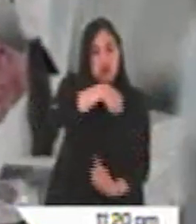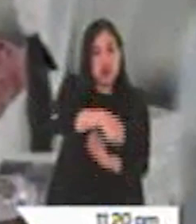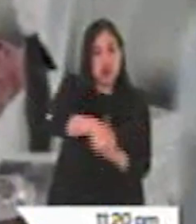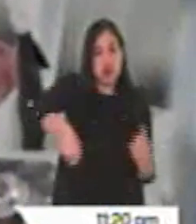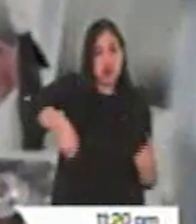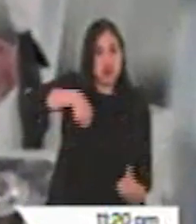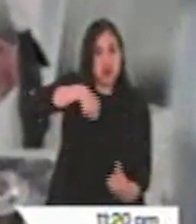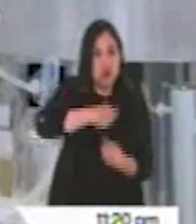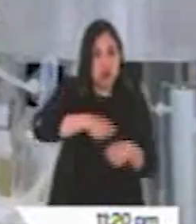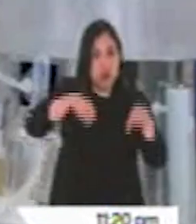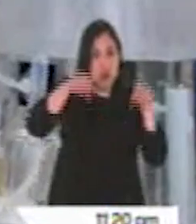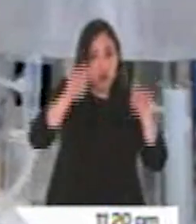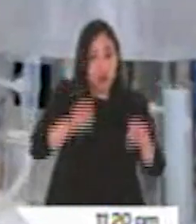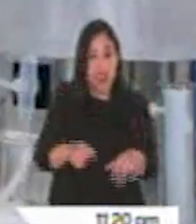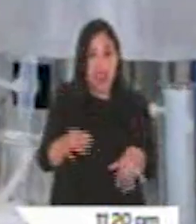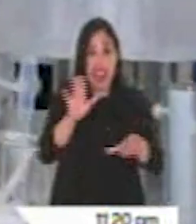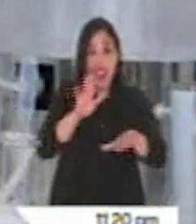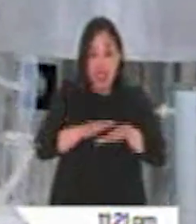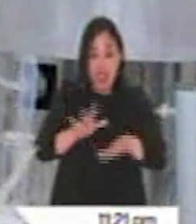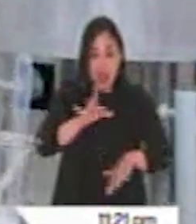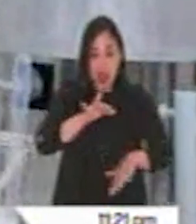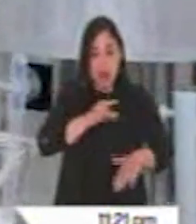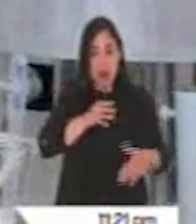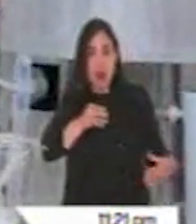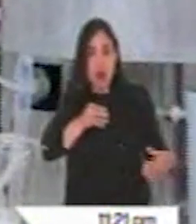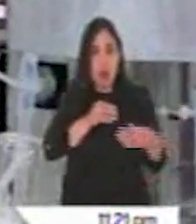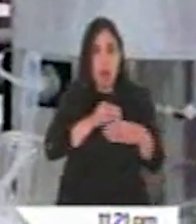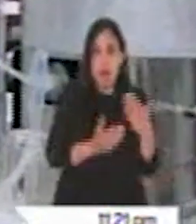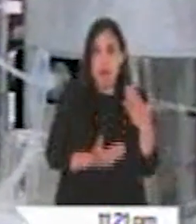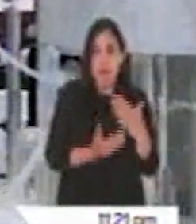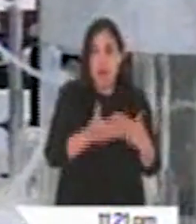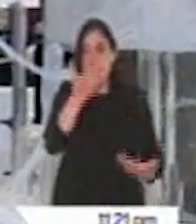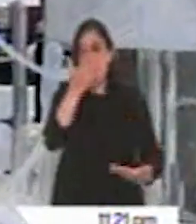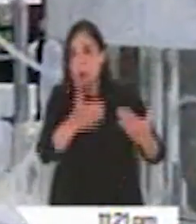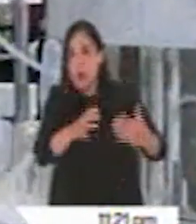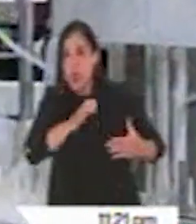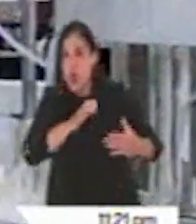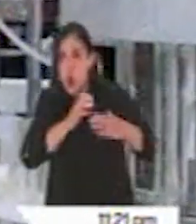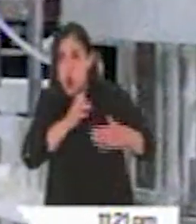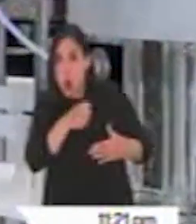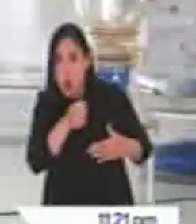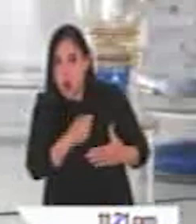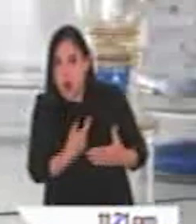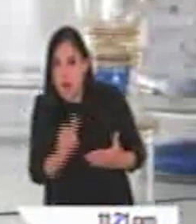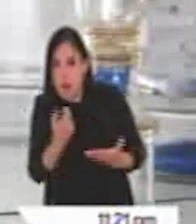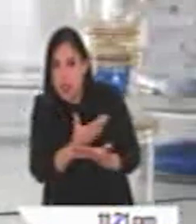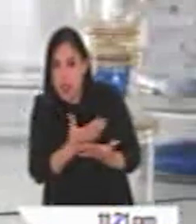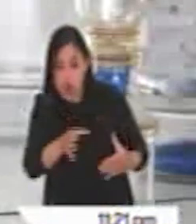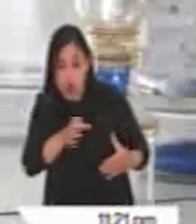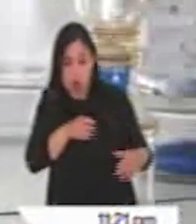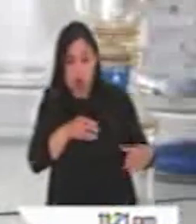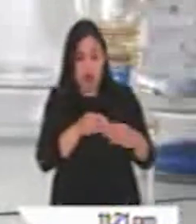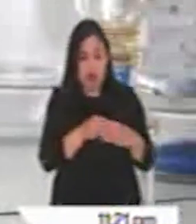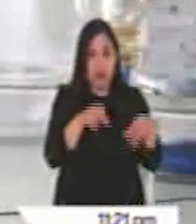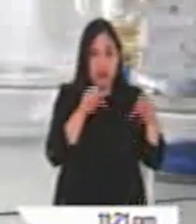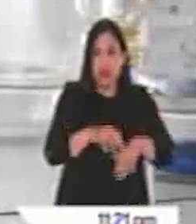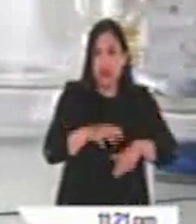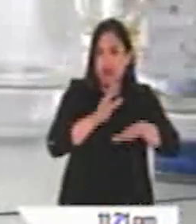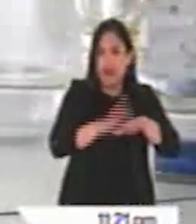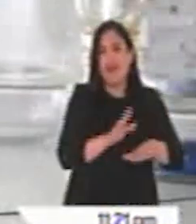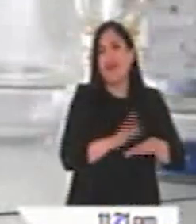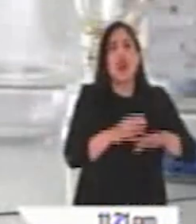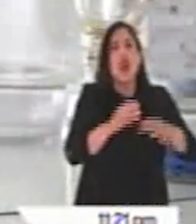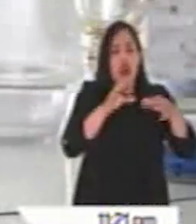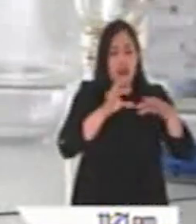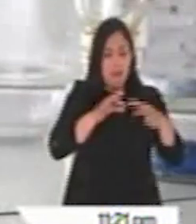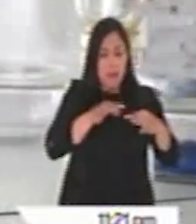la circulación de la sangre los parches se adaptan de acuerdo a las necesidades es decir que podemos cambiar la